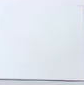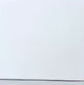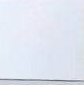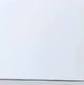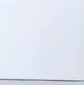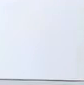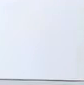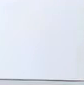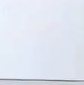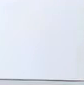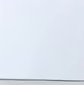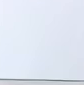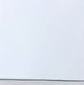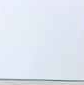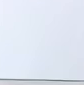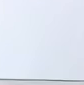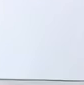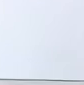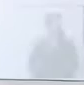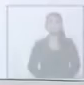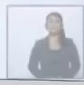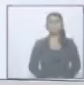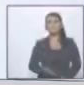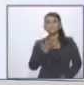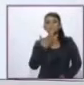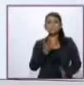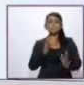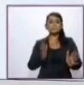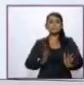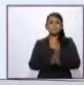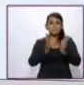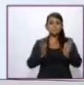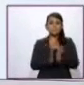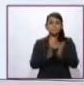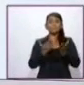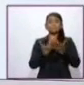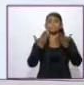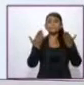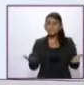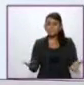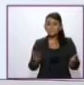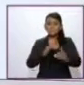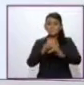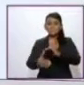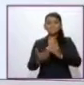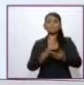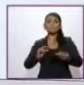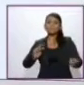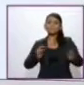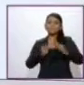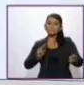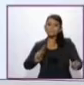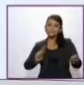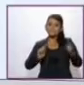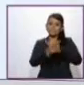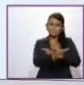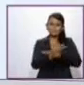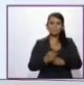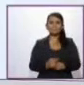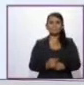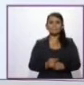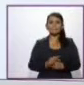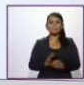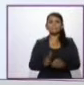participación concluimos con la fase de contrarréplica y comenzaremos en esta fase casi final de